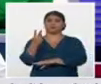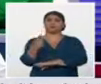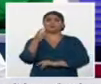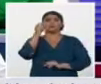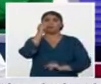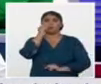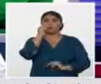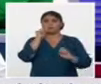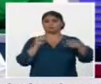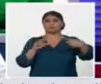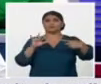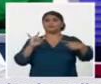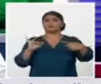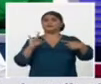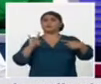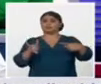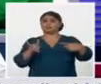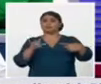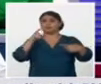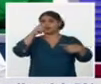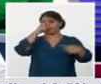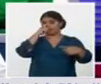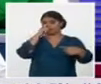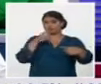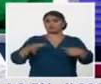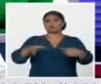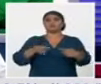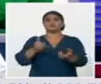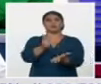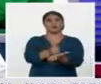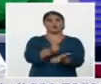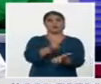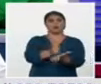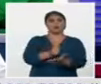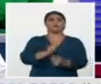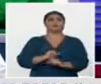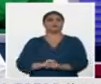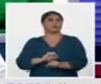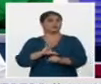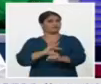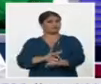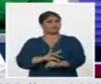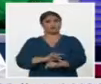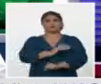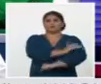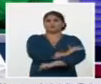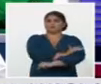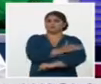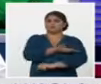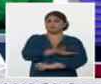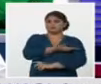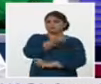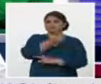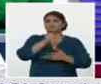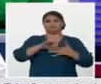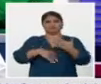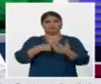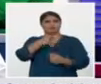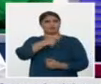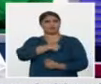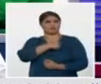del municipio Camagüey, con antecedentes de hipertensión arterial, cardiopatía isquémica, diabetes